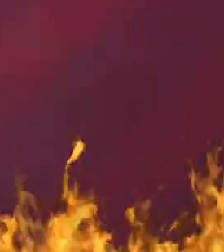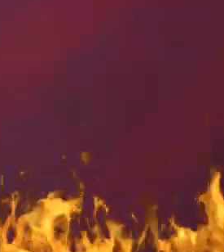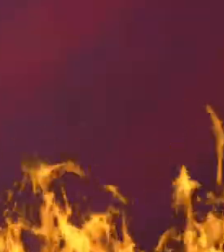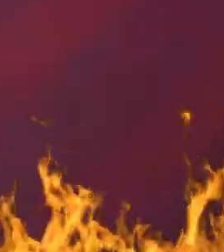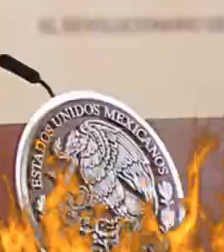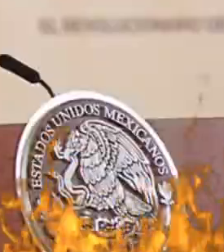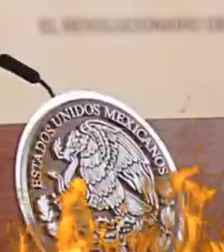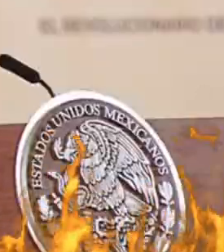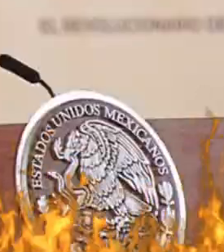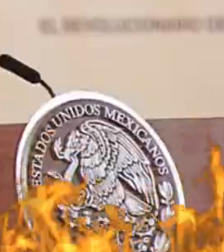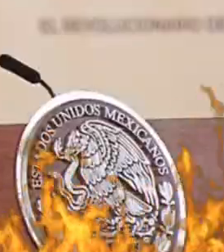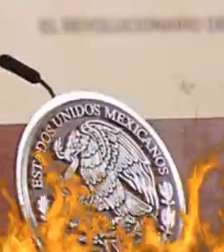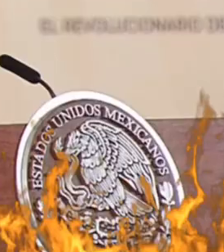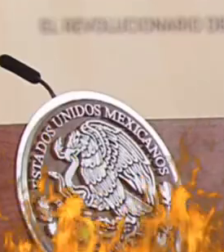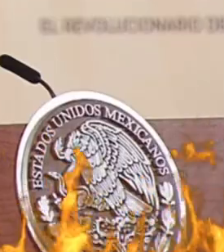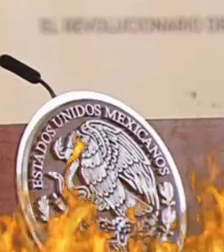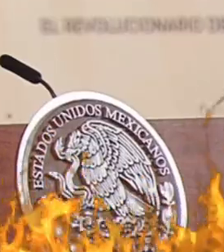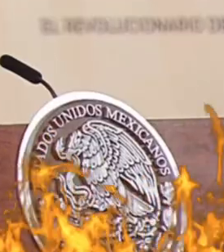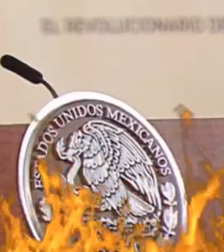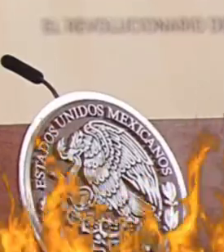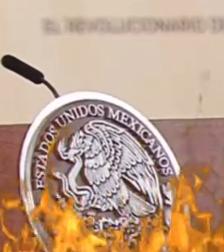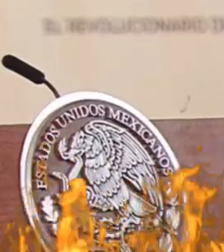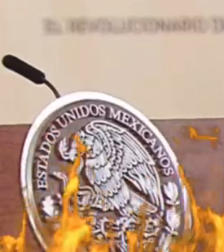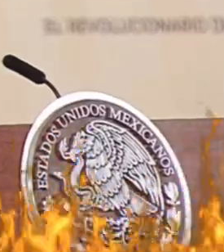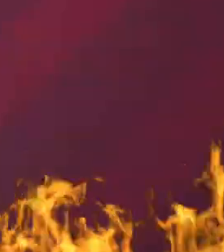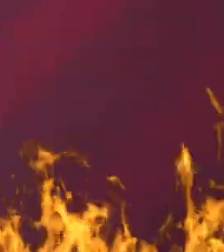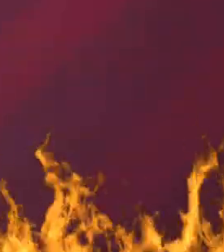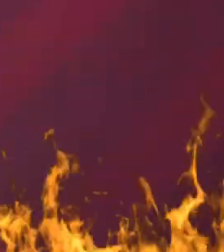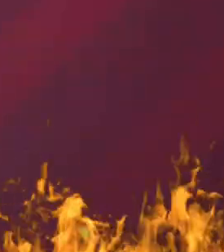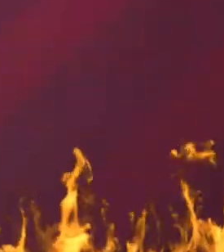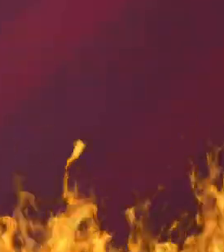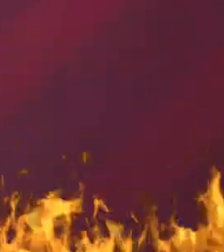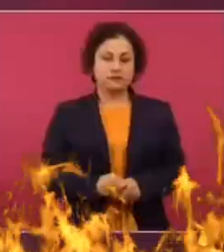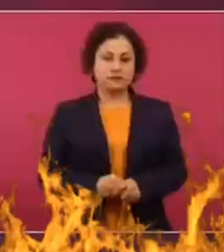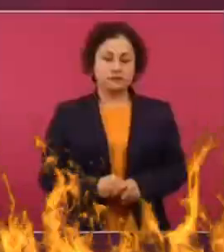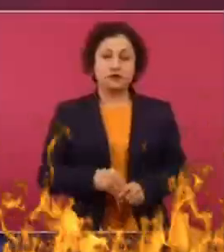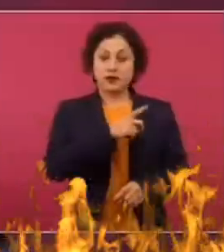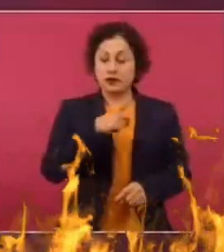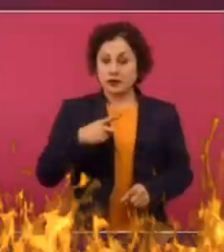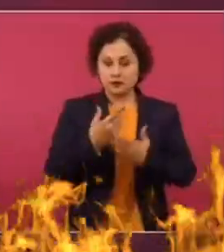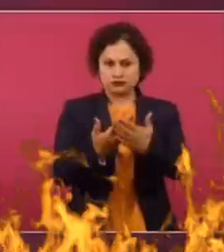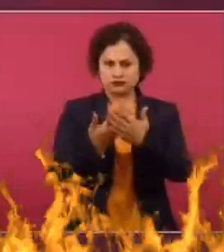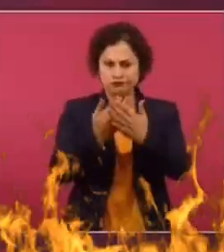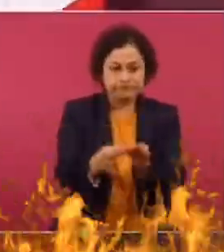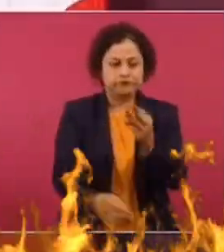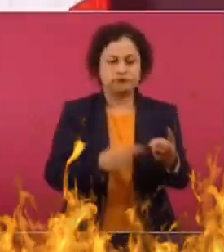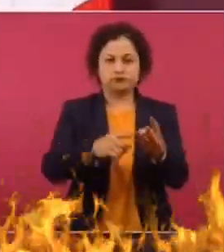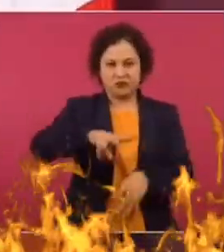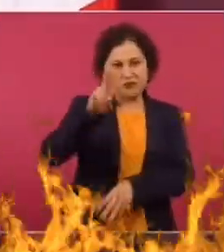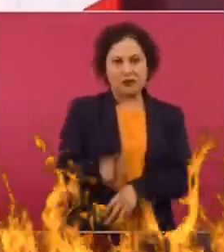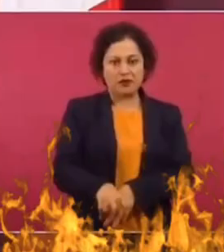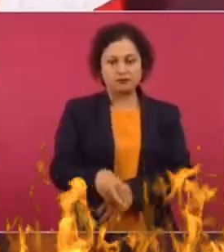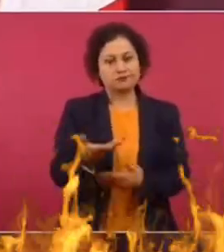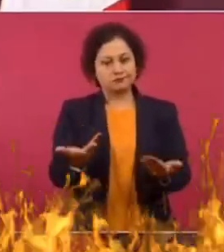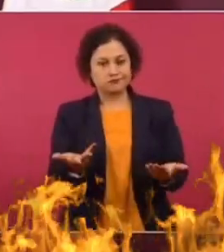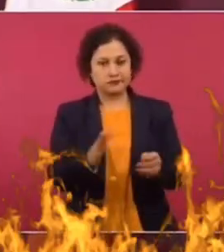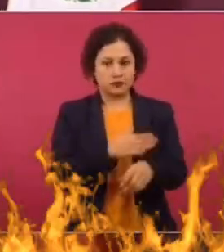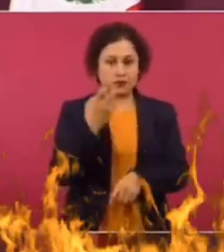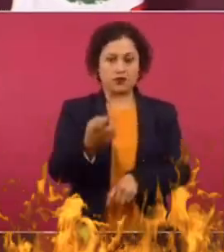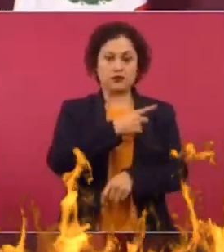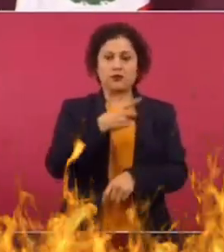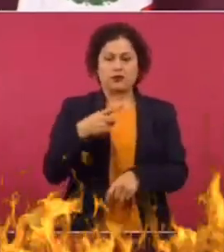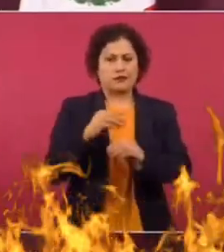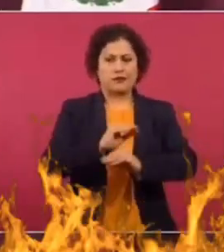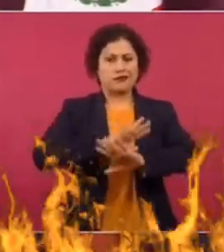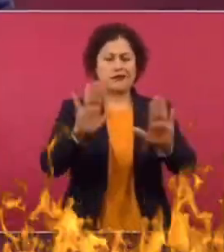esperar a que se lleve a cabo una reforma en el Poder Judicial en beneficio de todos. Entonces, tiene que llevarse a